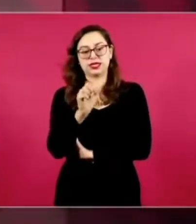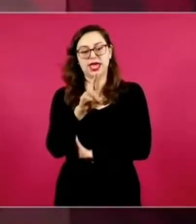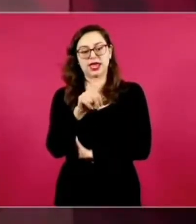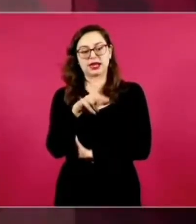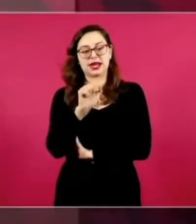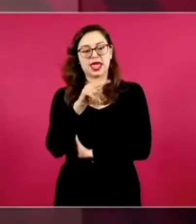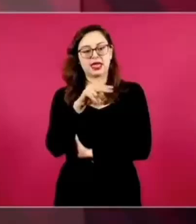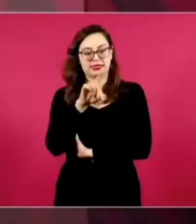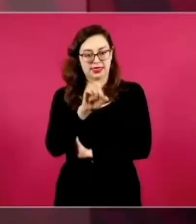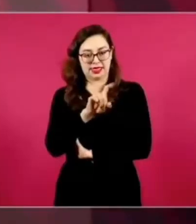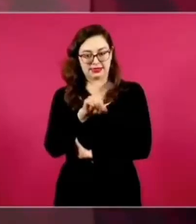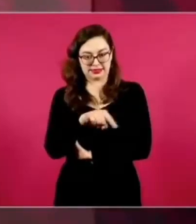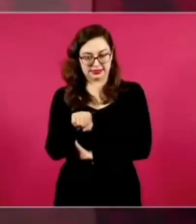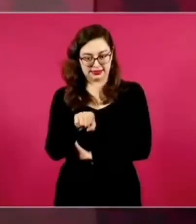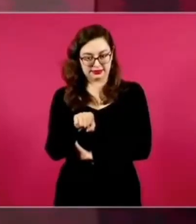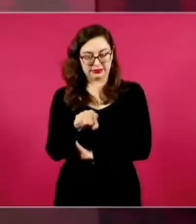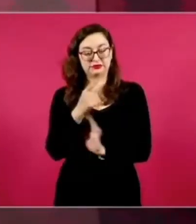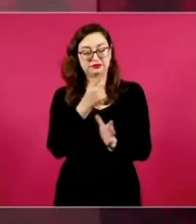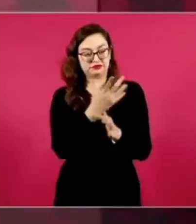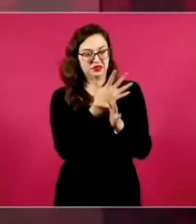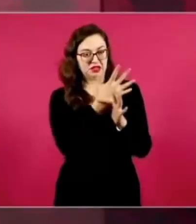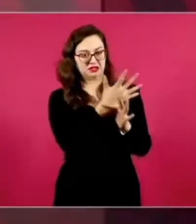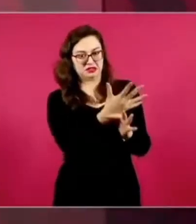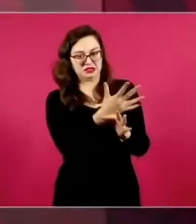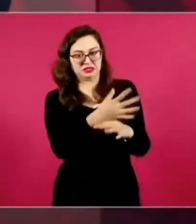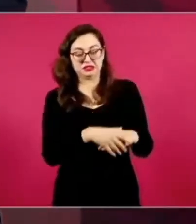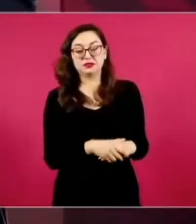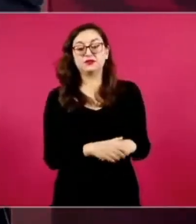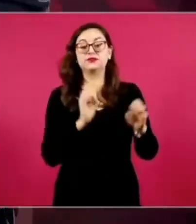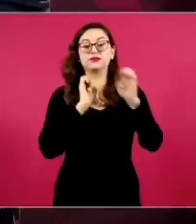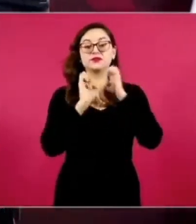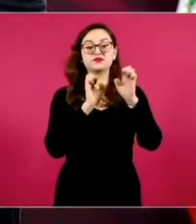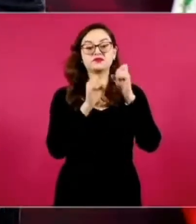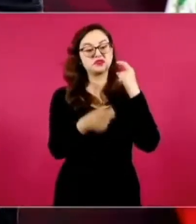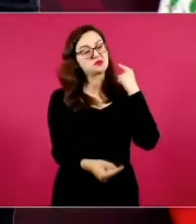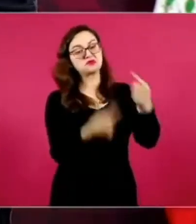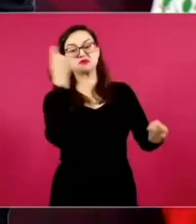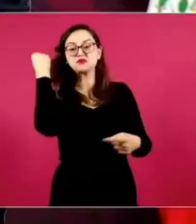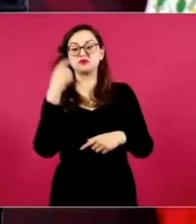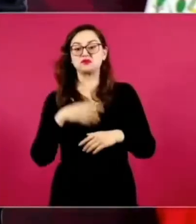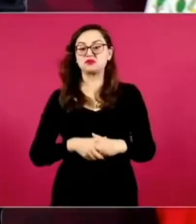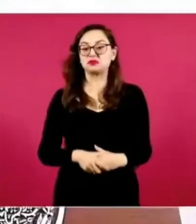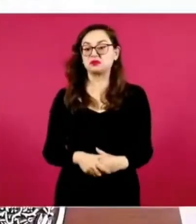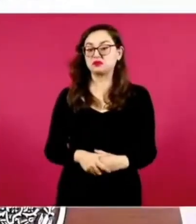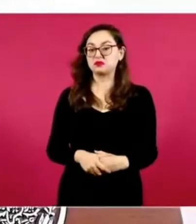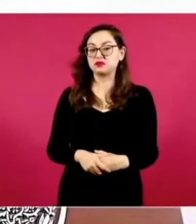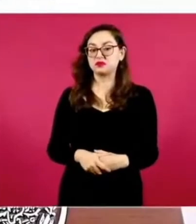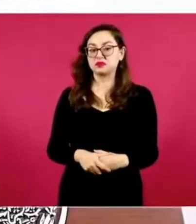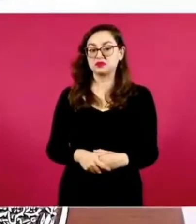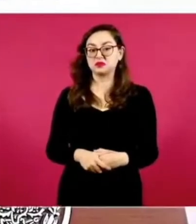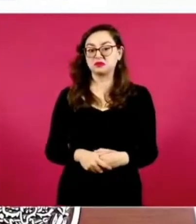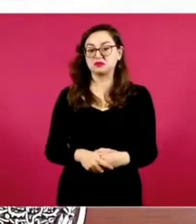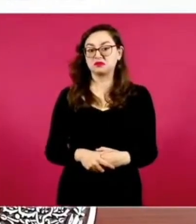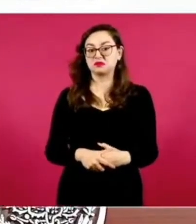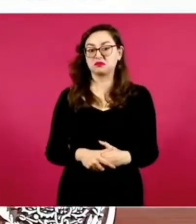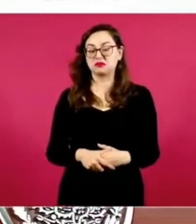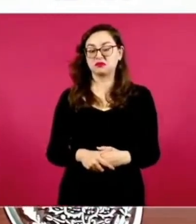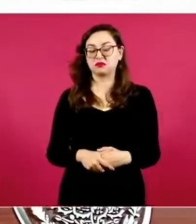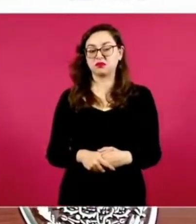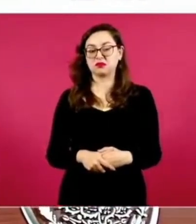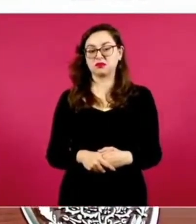Hernández, me reclama en una entrevista, me dice, ¿y los vuelos